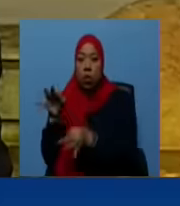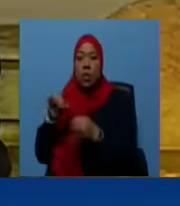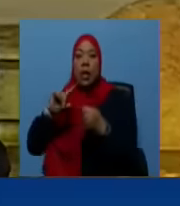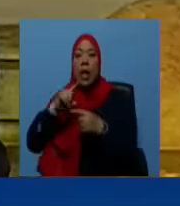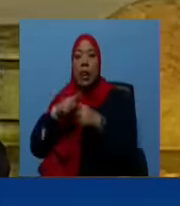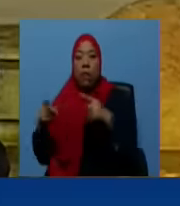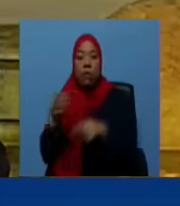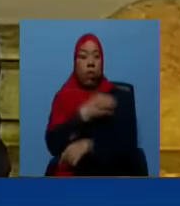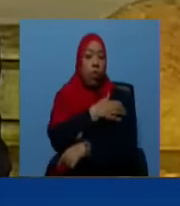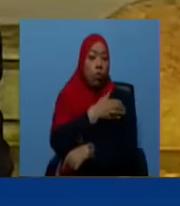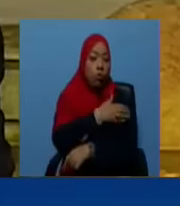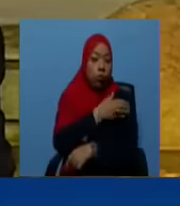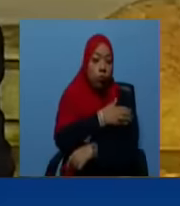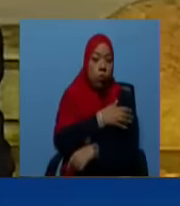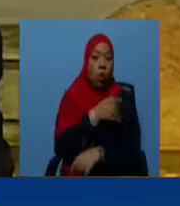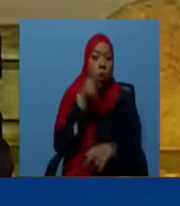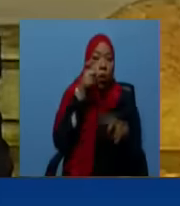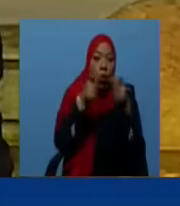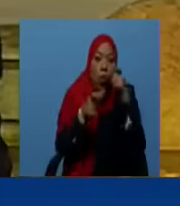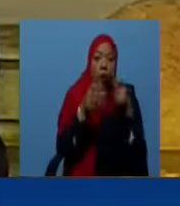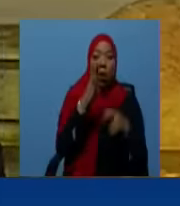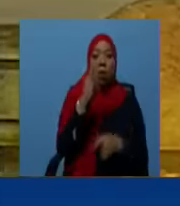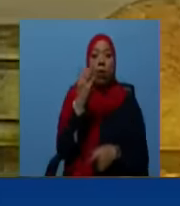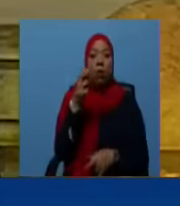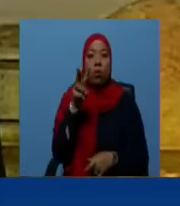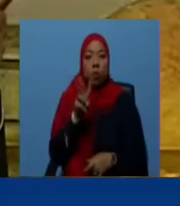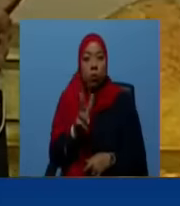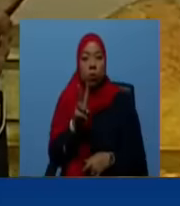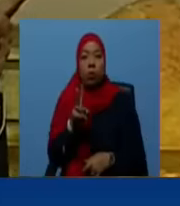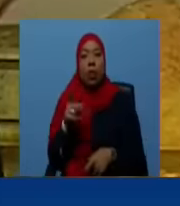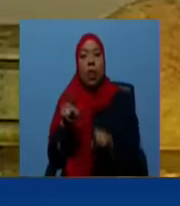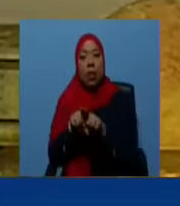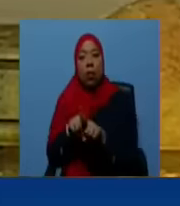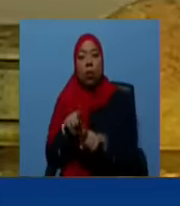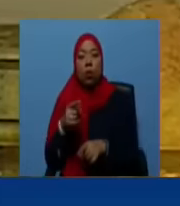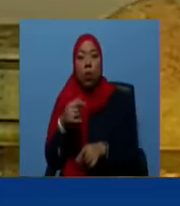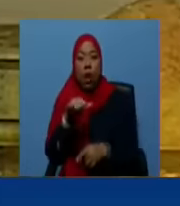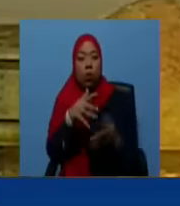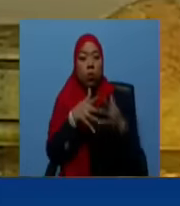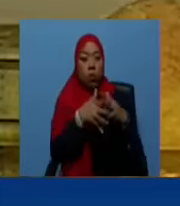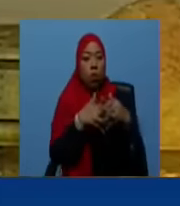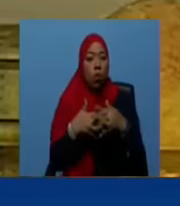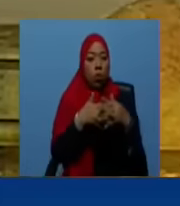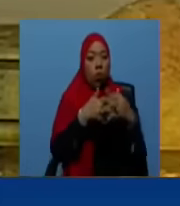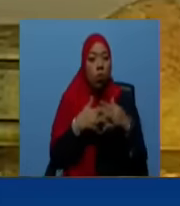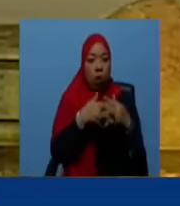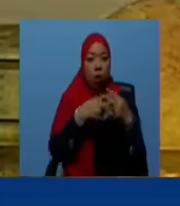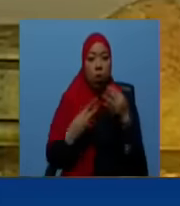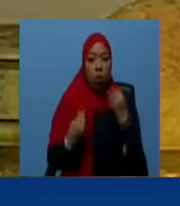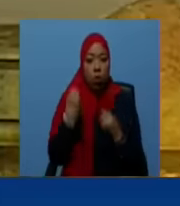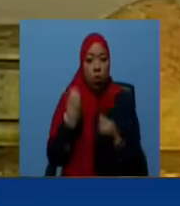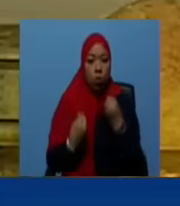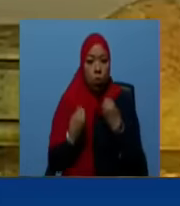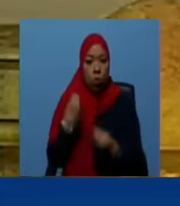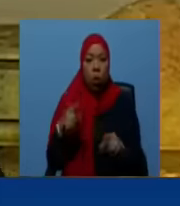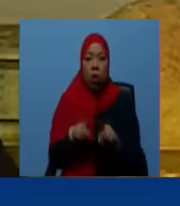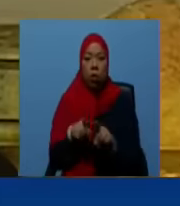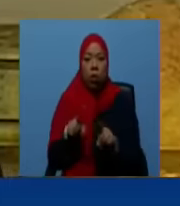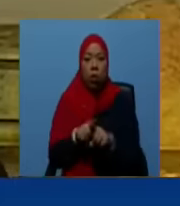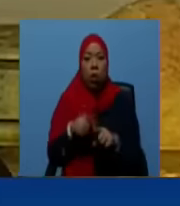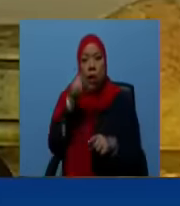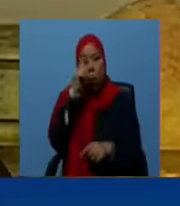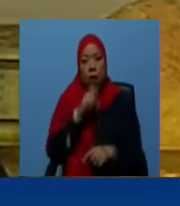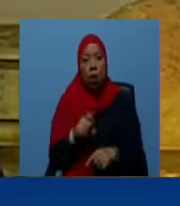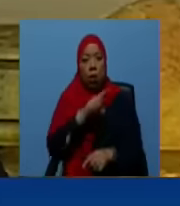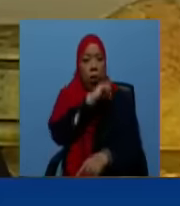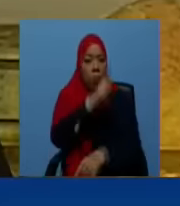fiscalía paralela, del Banco Central paralelo, teníamos un Banco Central en Nueva York paralelo, de la Procuraduría paralela, el año del